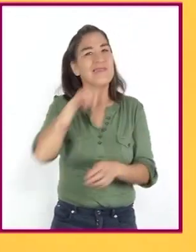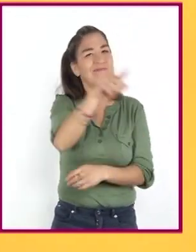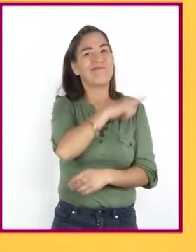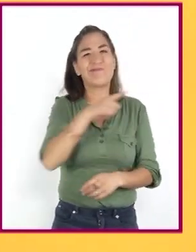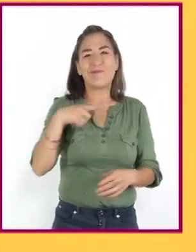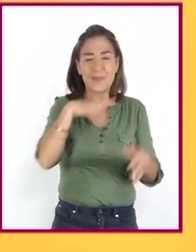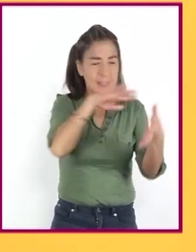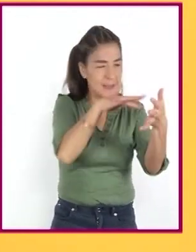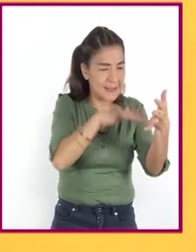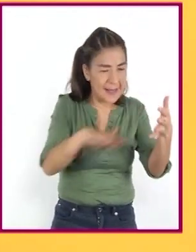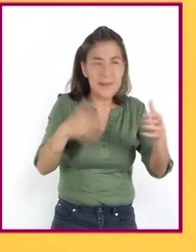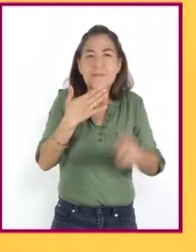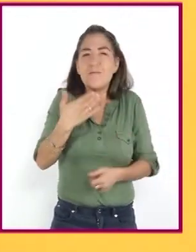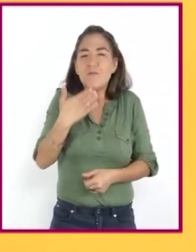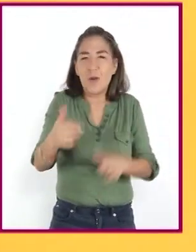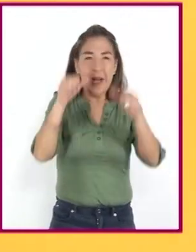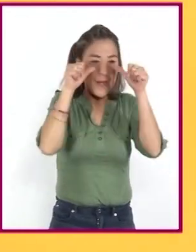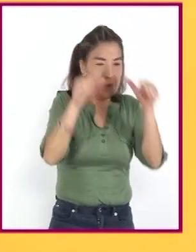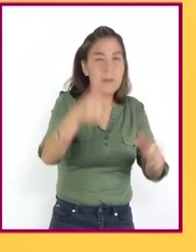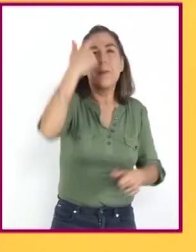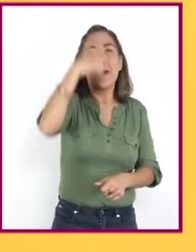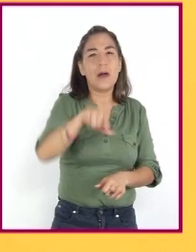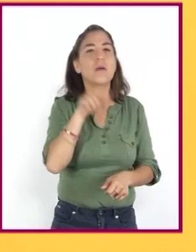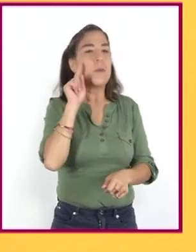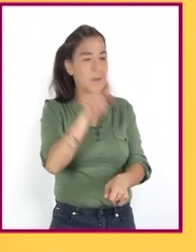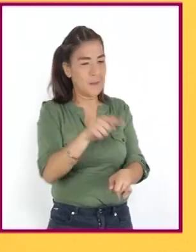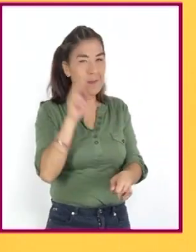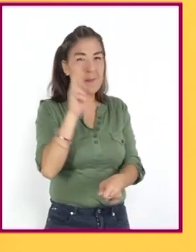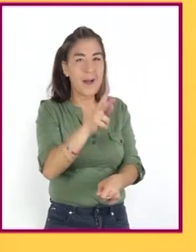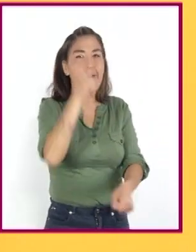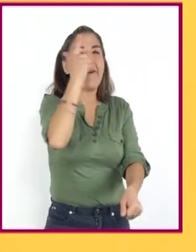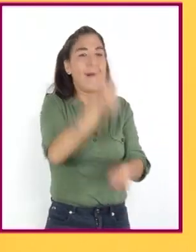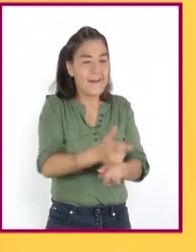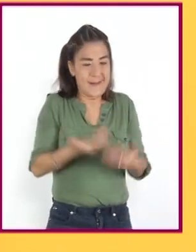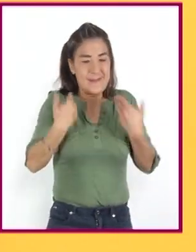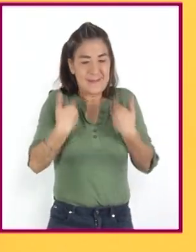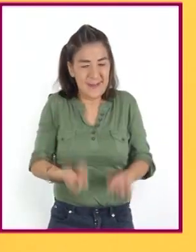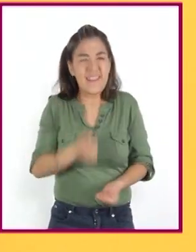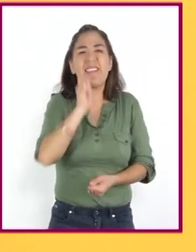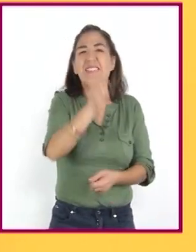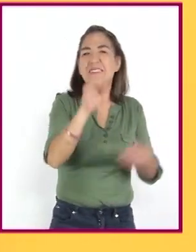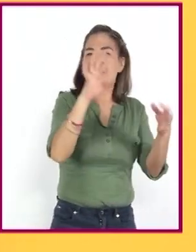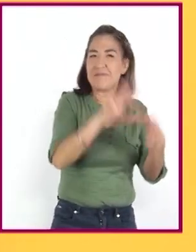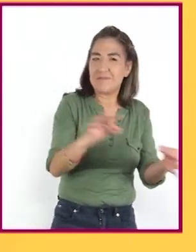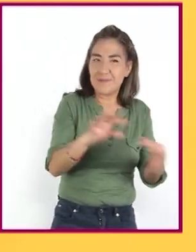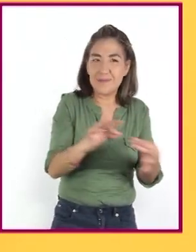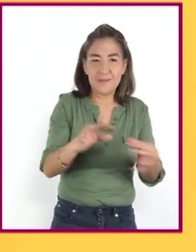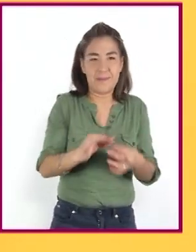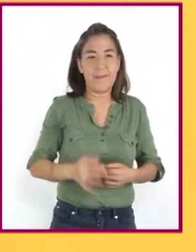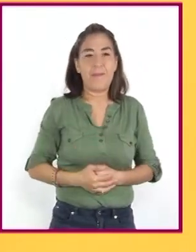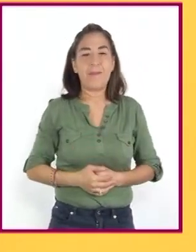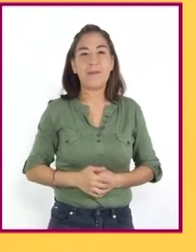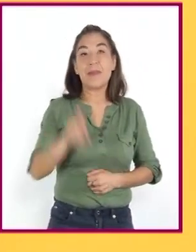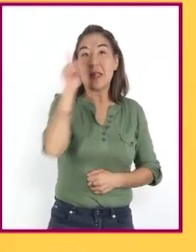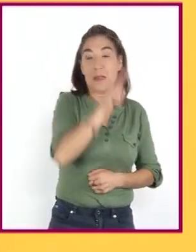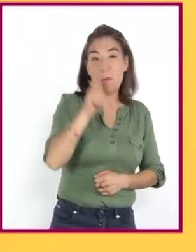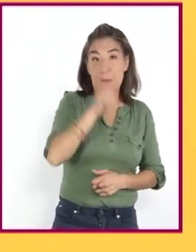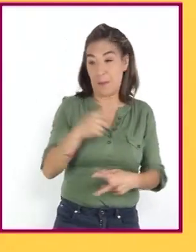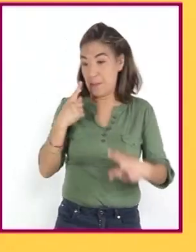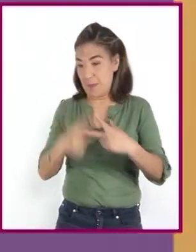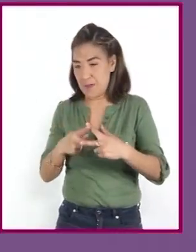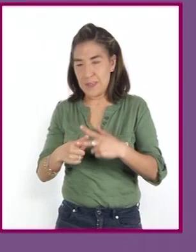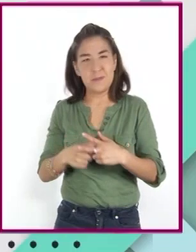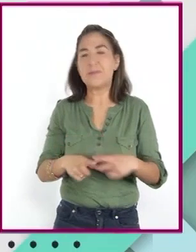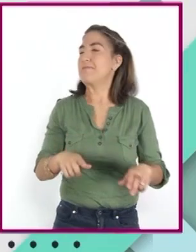atención para poder identificar y entender lo que nos están diciendo. Y en el lenguaje algebraico no